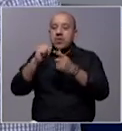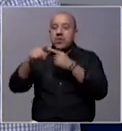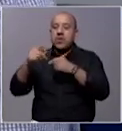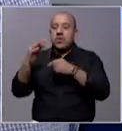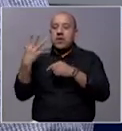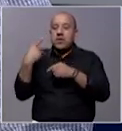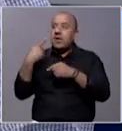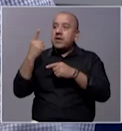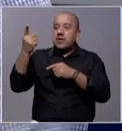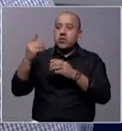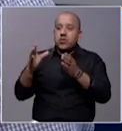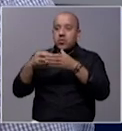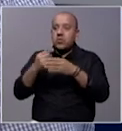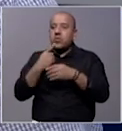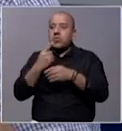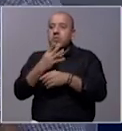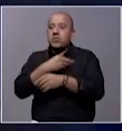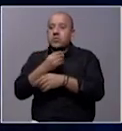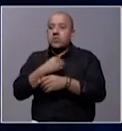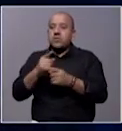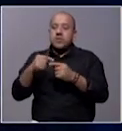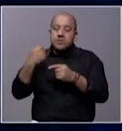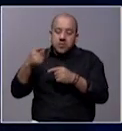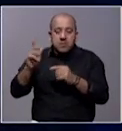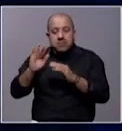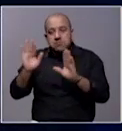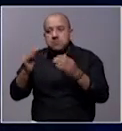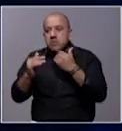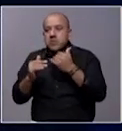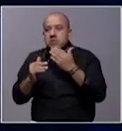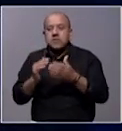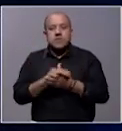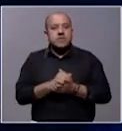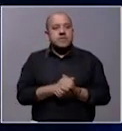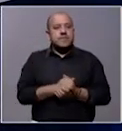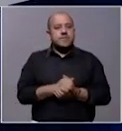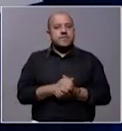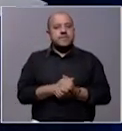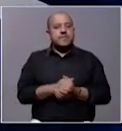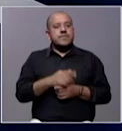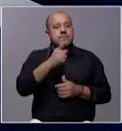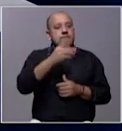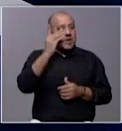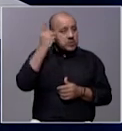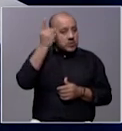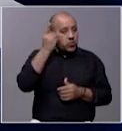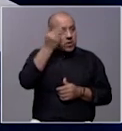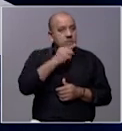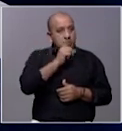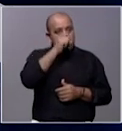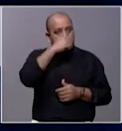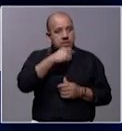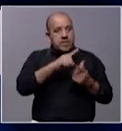hasta el año que viene y allí voy a seguir estando todo lo demás es pura especulación es esos diputados por montevideo